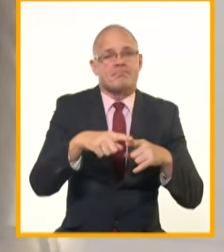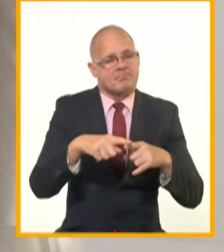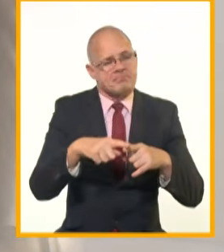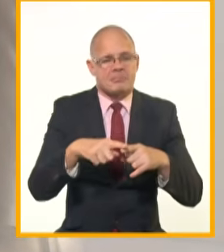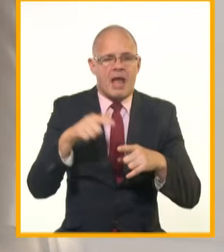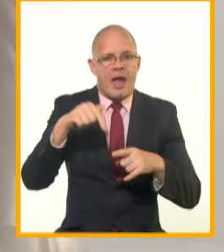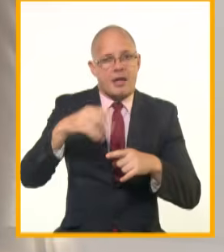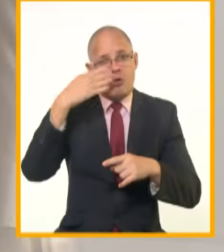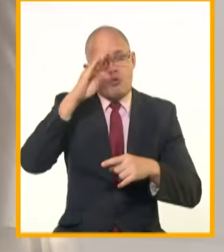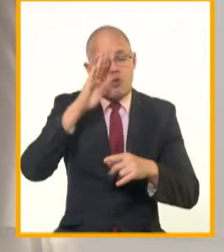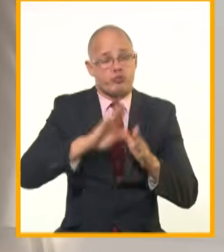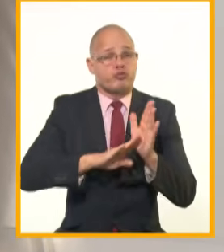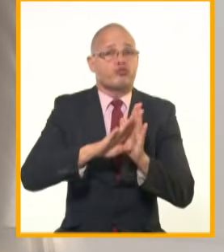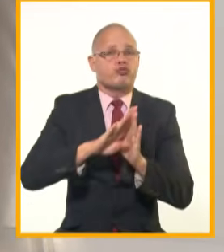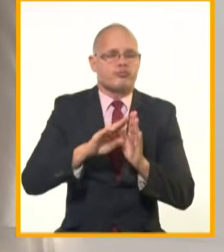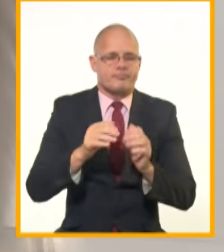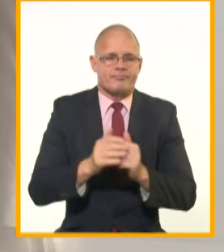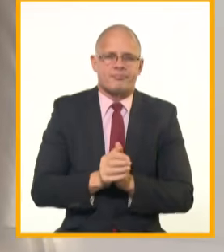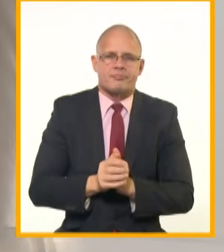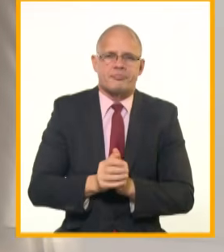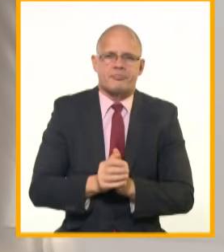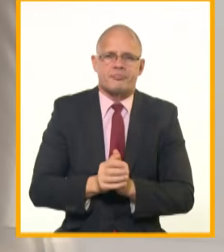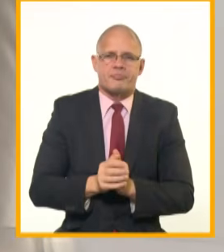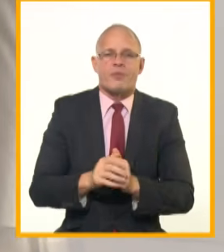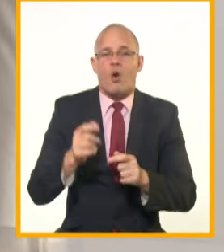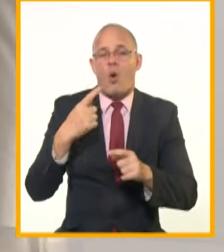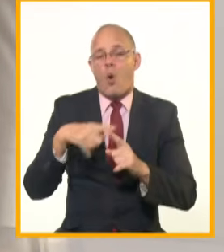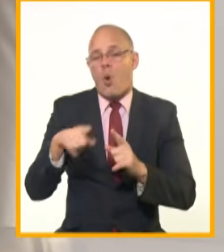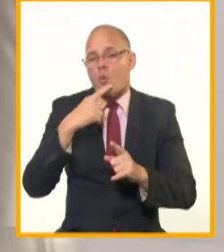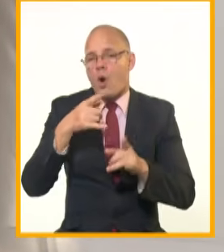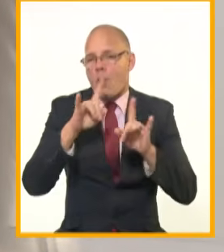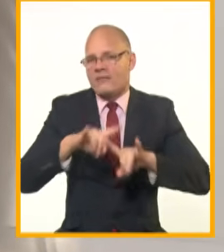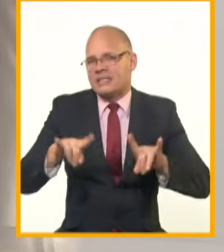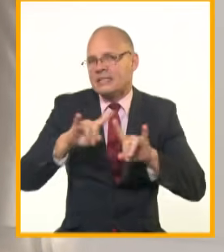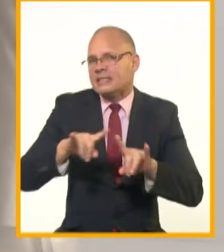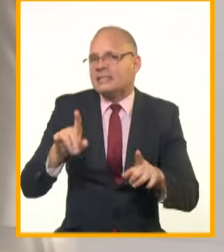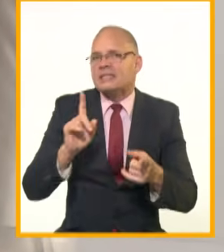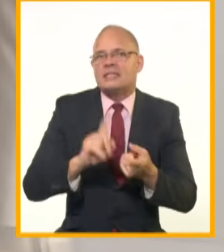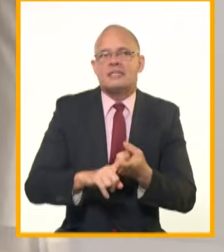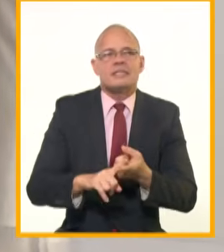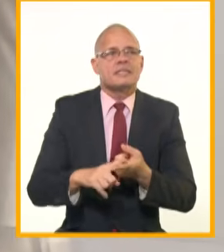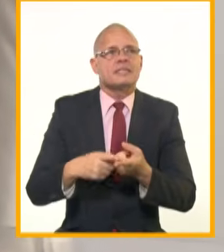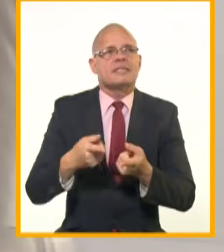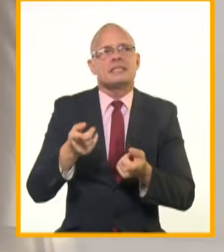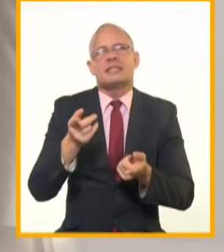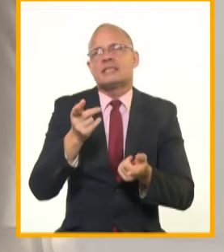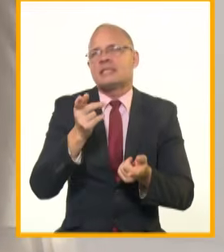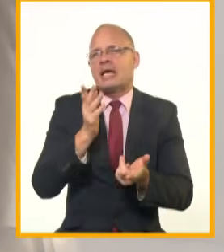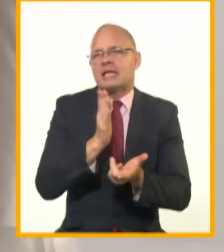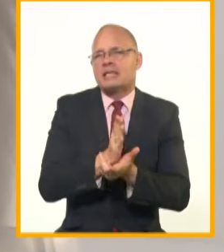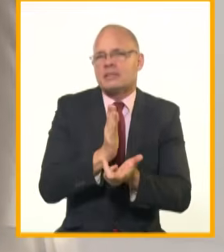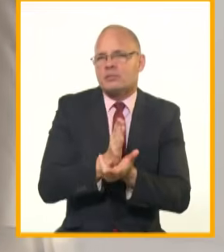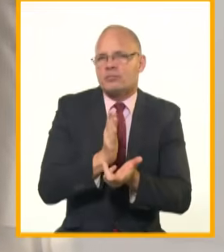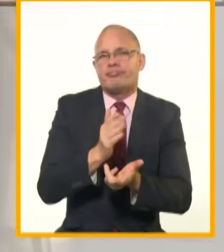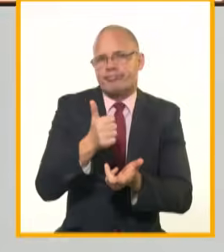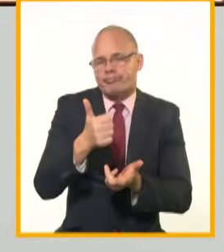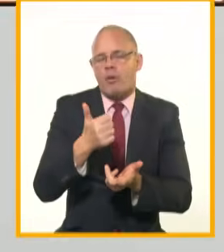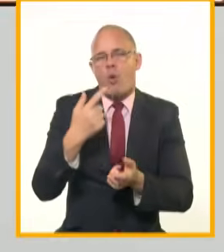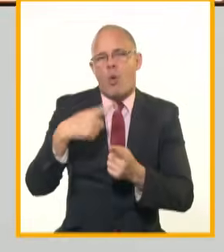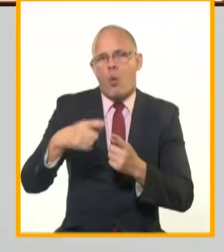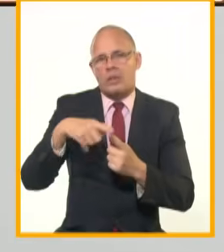Pero temas como la educación superior, la salud, ya sí